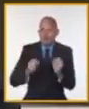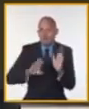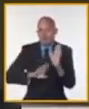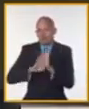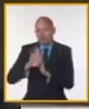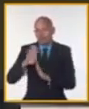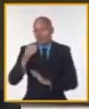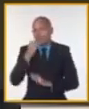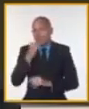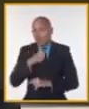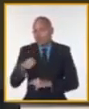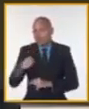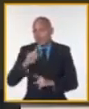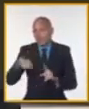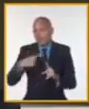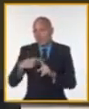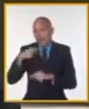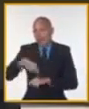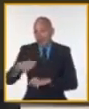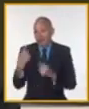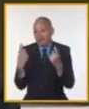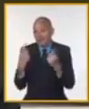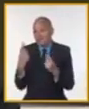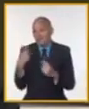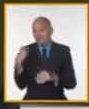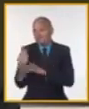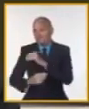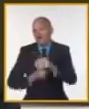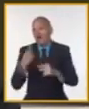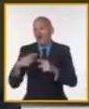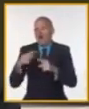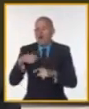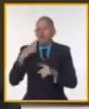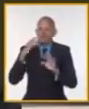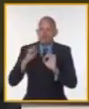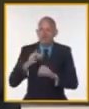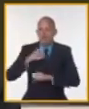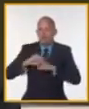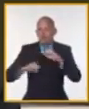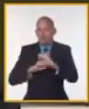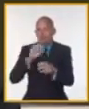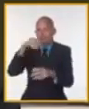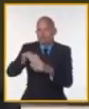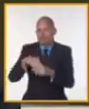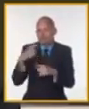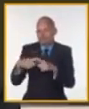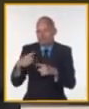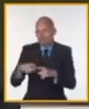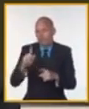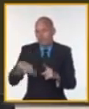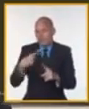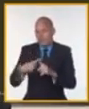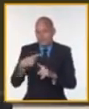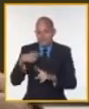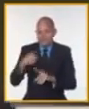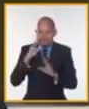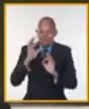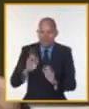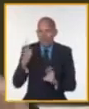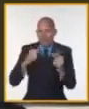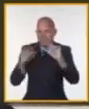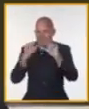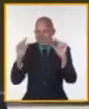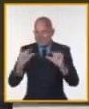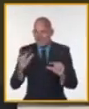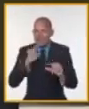par con la necesidad de generar transformaciones en el orden estructural, de reimpulso a los temas de producción,